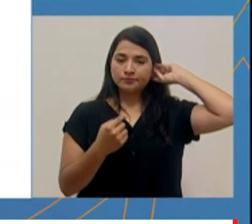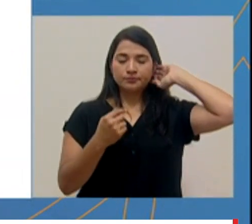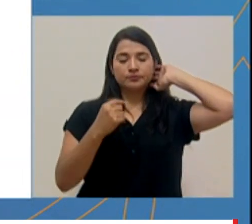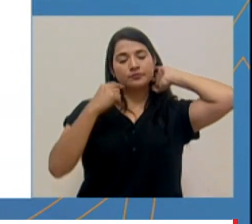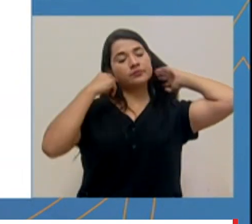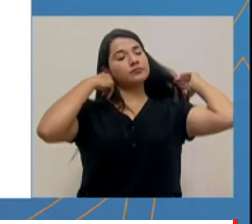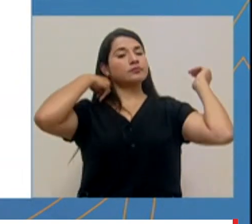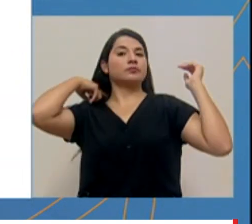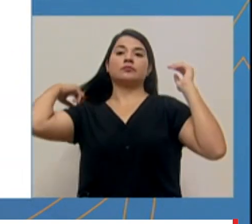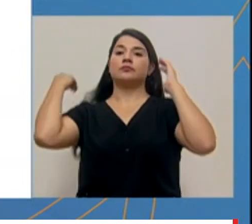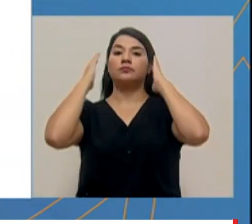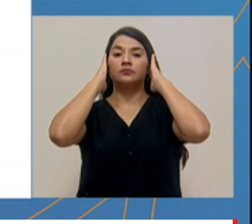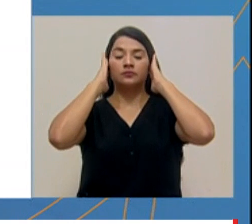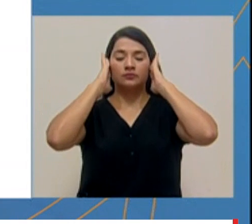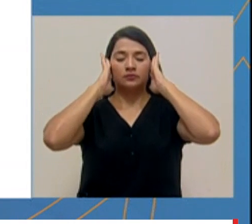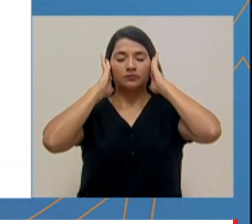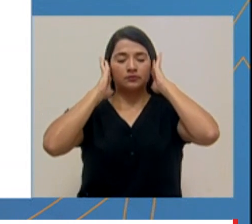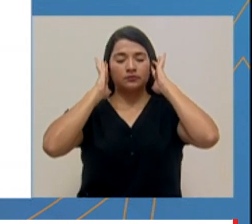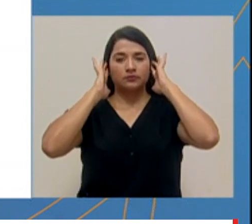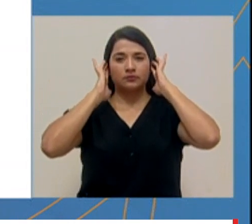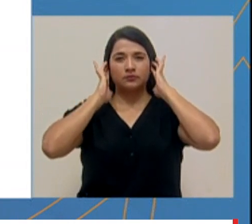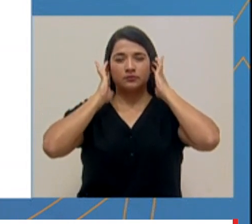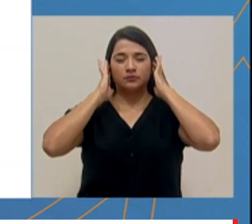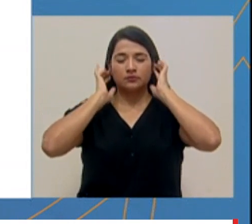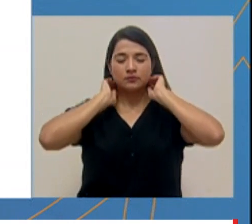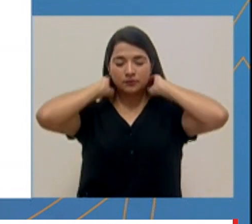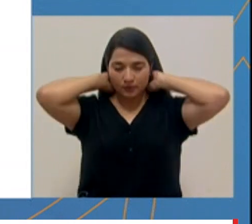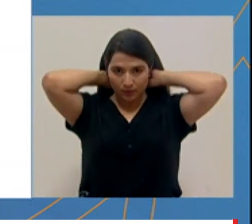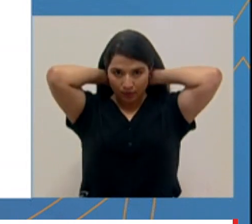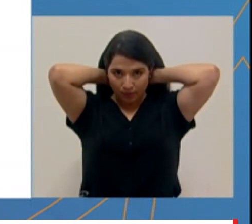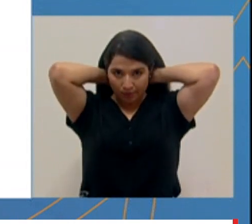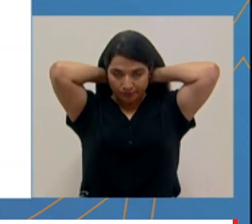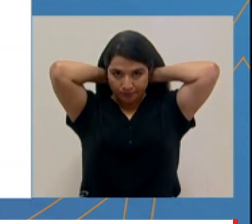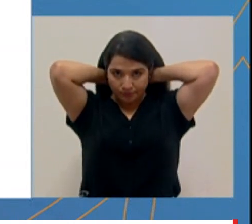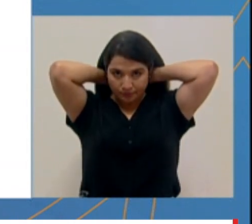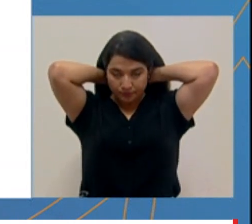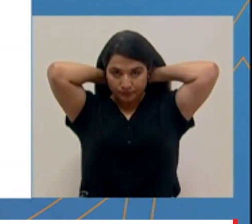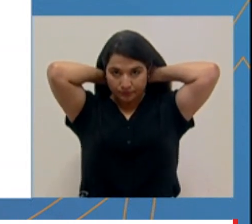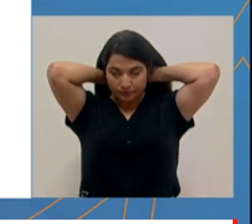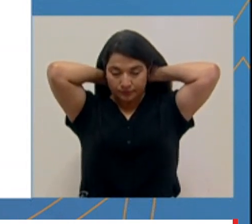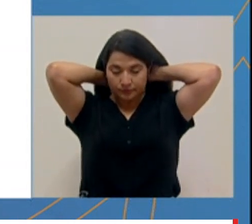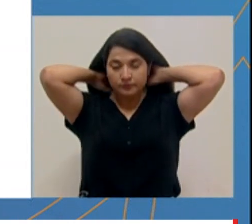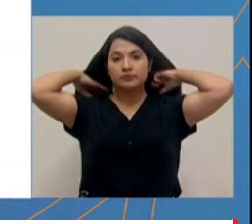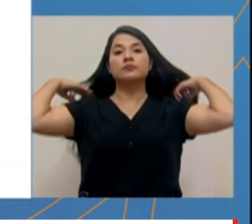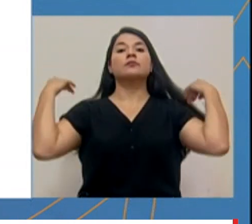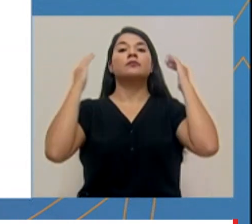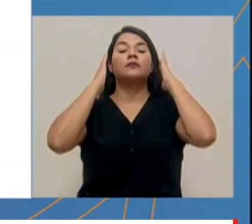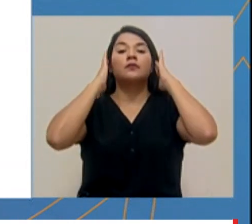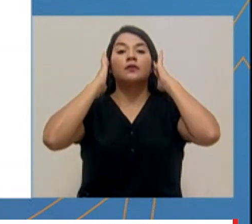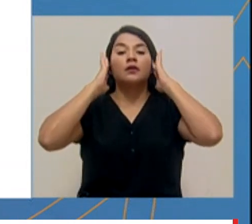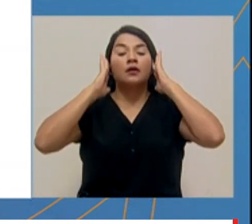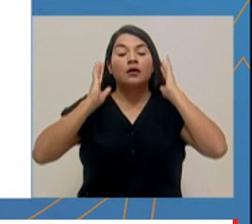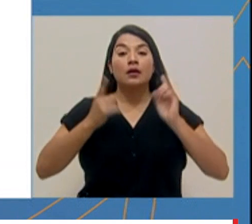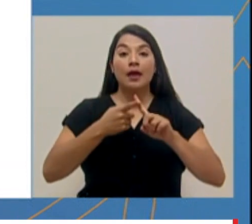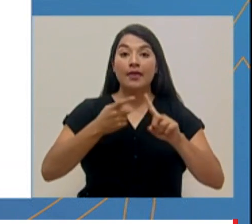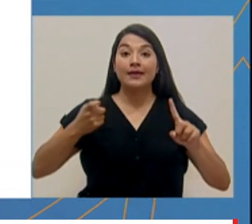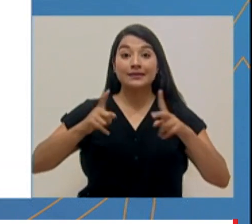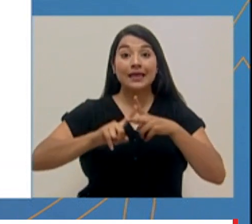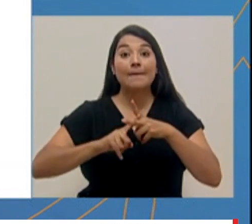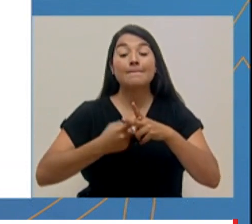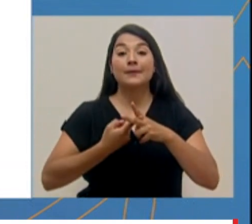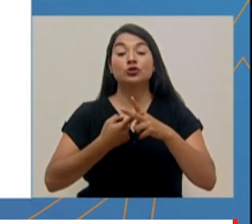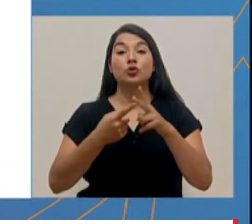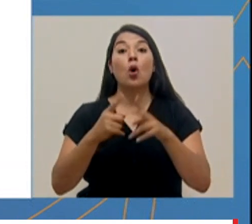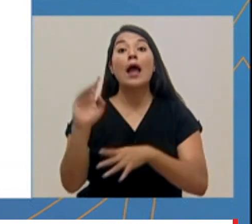siguiente. Desde que se dio la alerta mundial por esta emergencia sanitaria, la